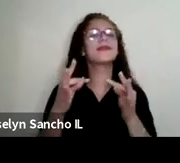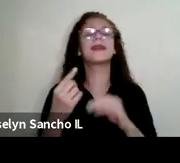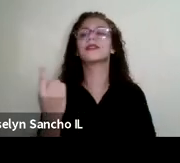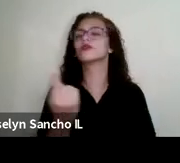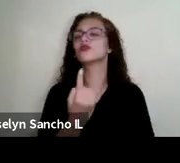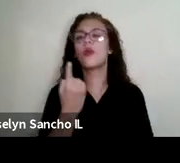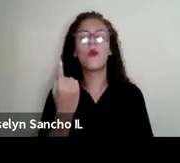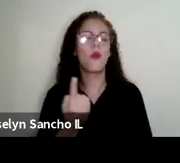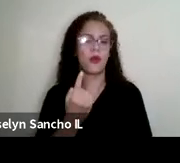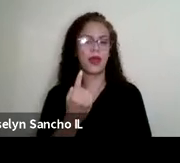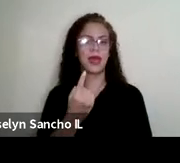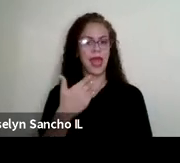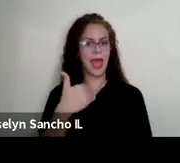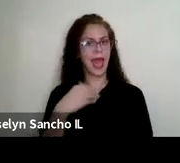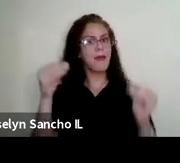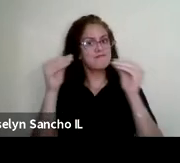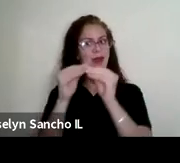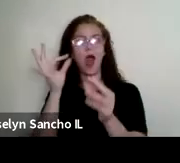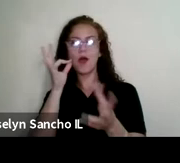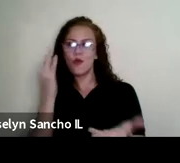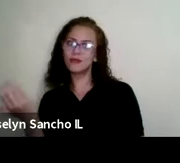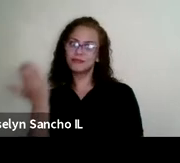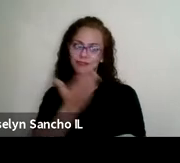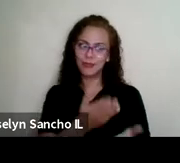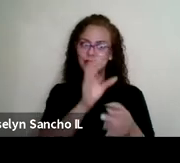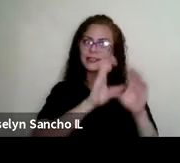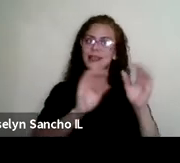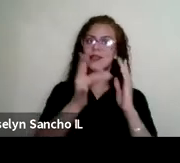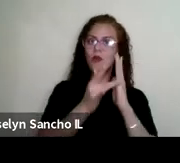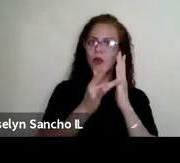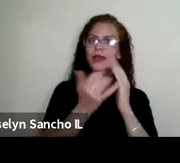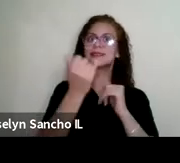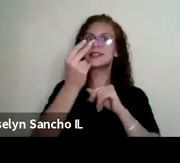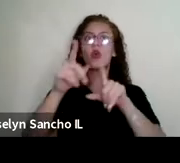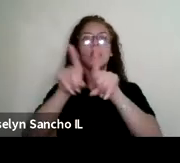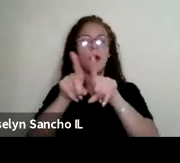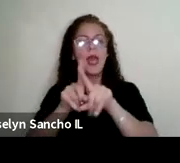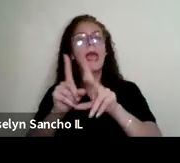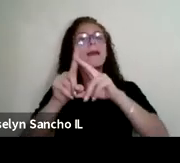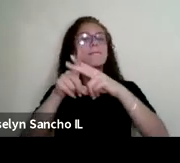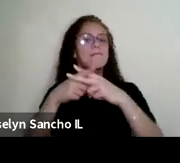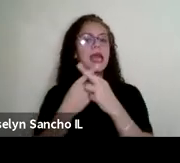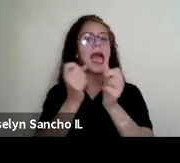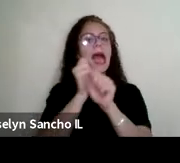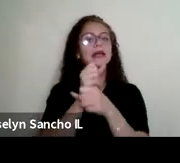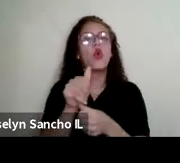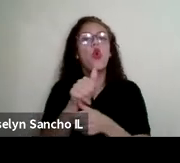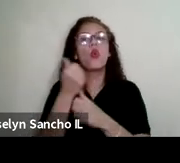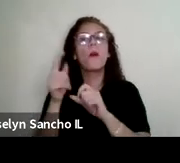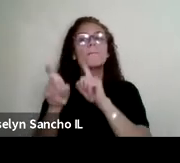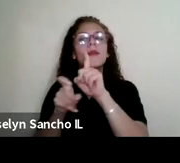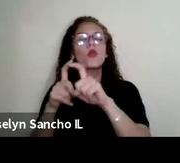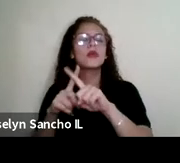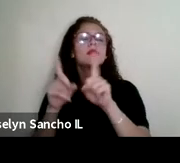solamente de que haya más mujeres en la ciencia y la tecnología, sino de que nos empecemos a hacer otras